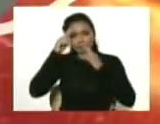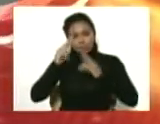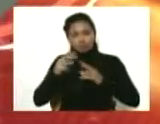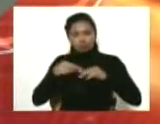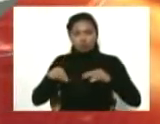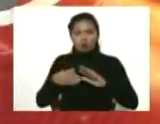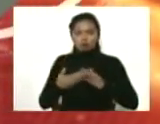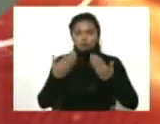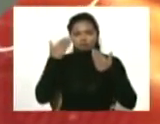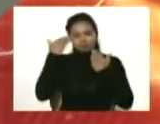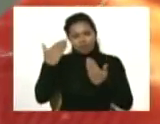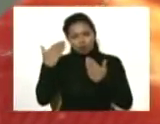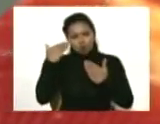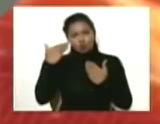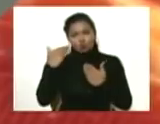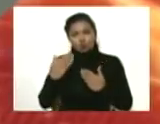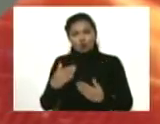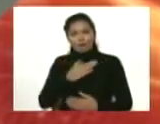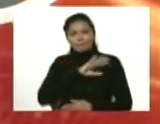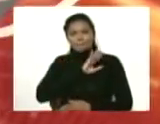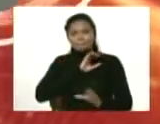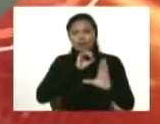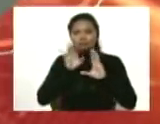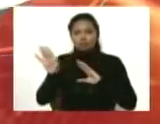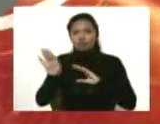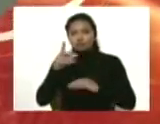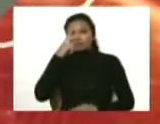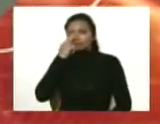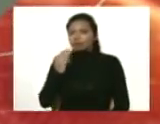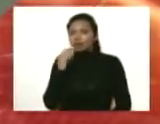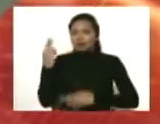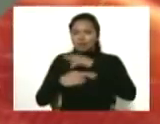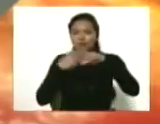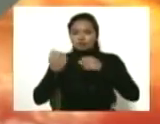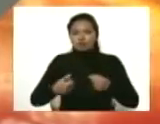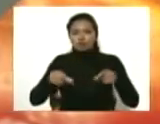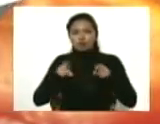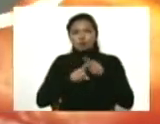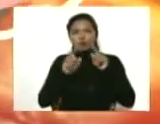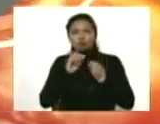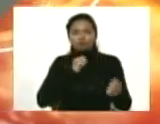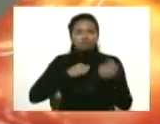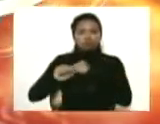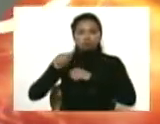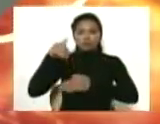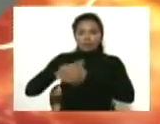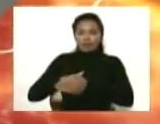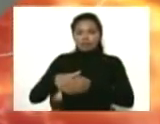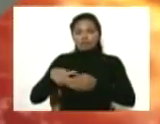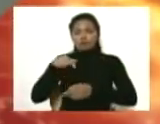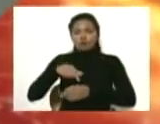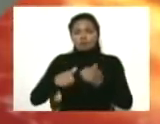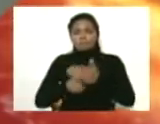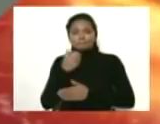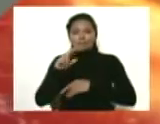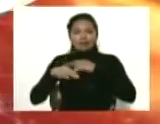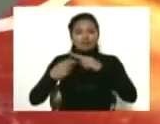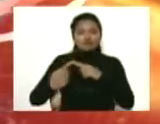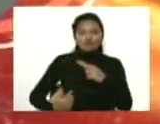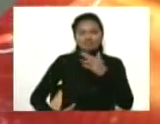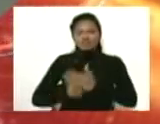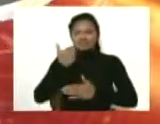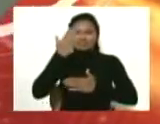un cordial saludo patriótico, zamorista, revolucionario, antiimperialista y hoy más que nunca